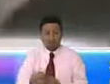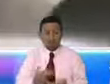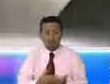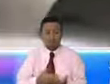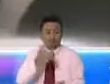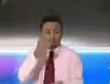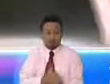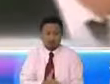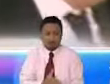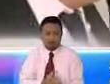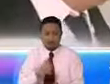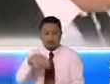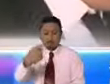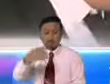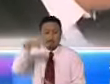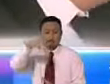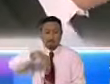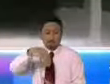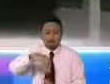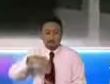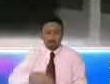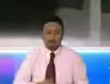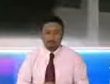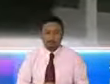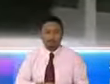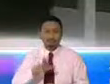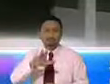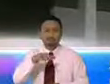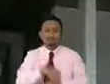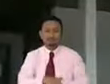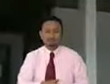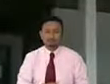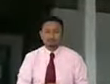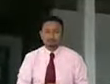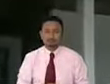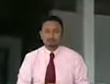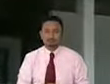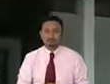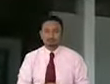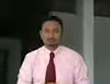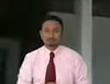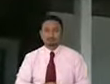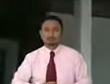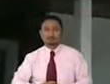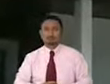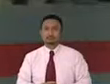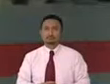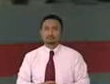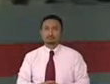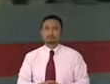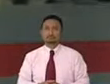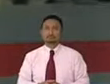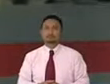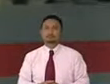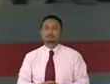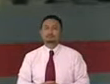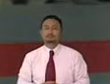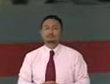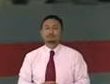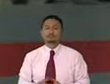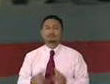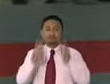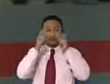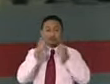la audiencia hasta el próximo martes a las 3 de la tarde. Informó Javier Gallo. La fiscal